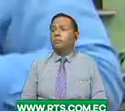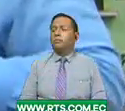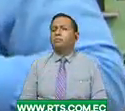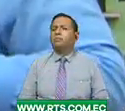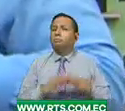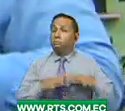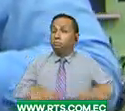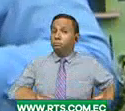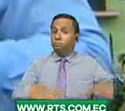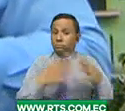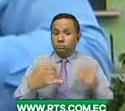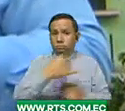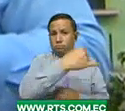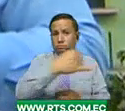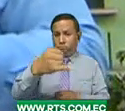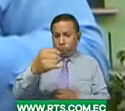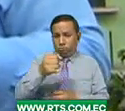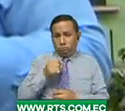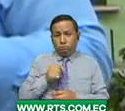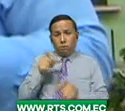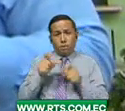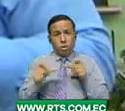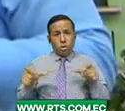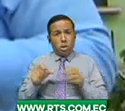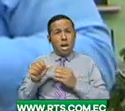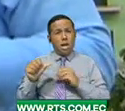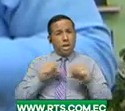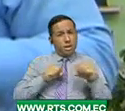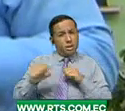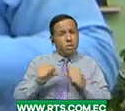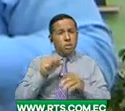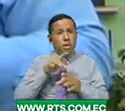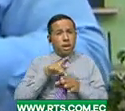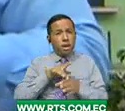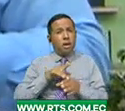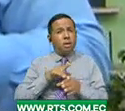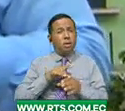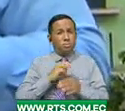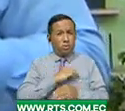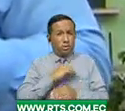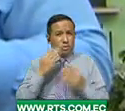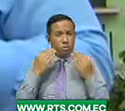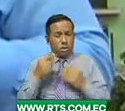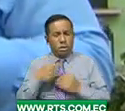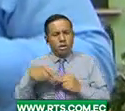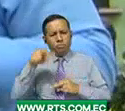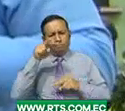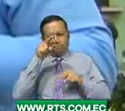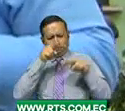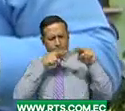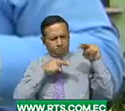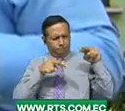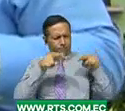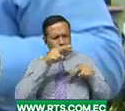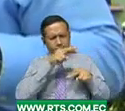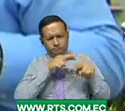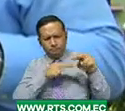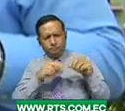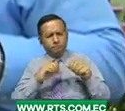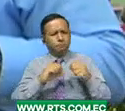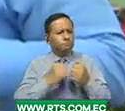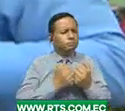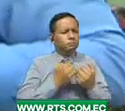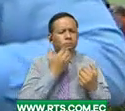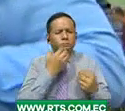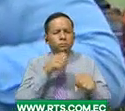El área fue acordonada mientras que personal de gestión de riesgo del municipio de Guayaquil hace los análisis de todos los daños ocasionados. Siete